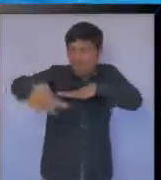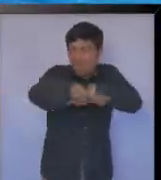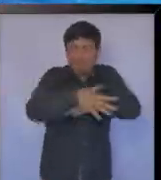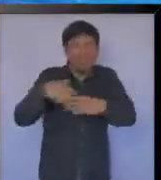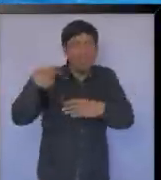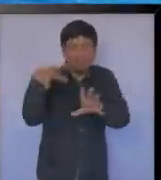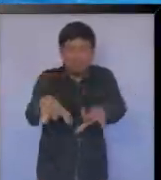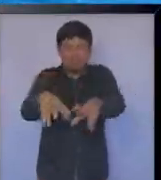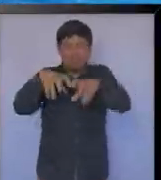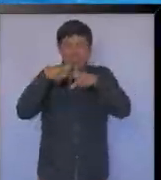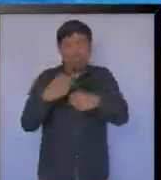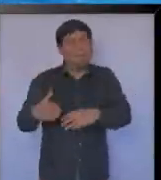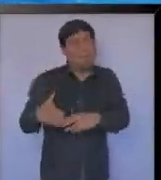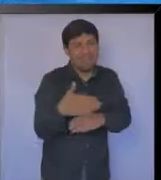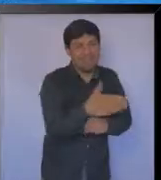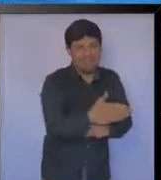mar.